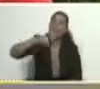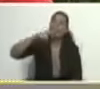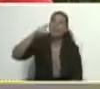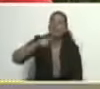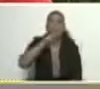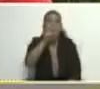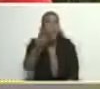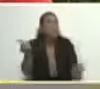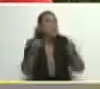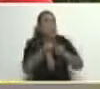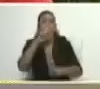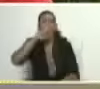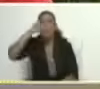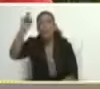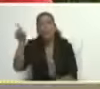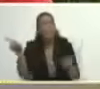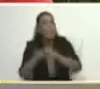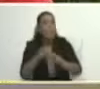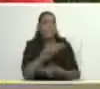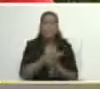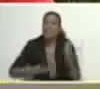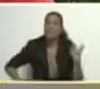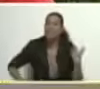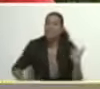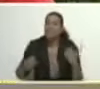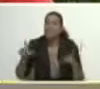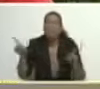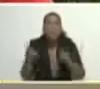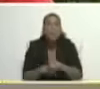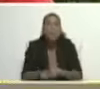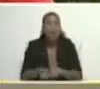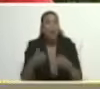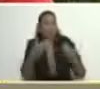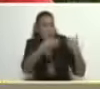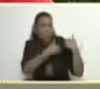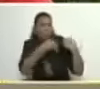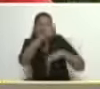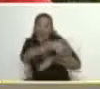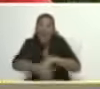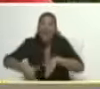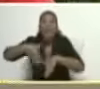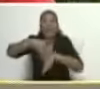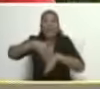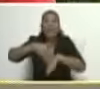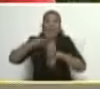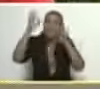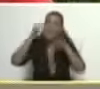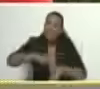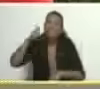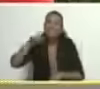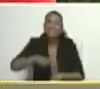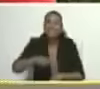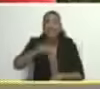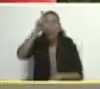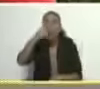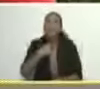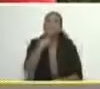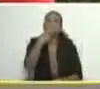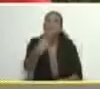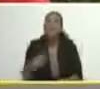hombres como Nicolás Maduro en esta posición, en este cargo. La región necesita las